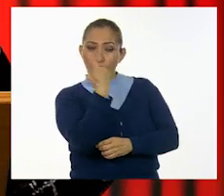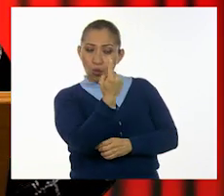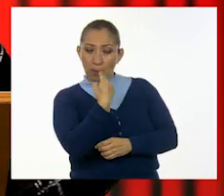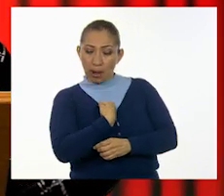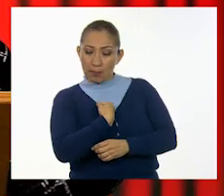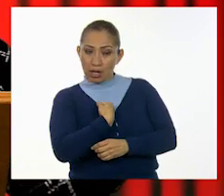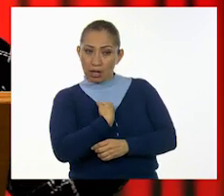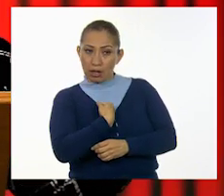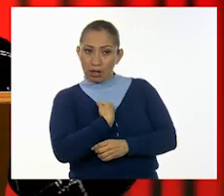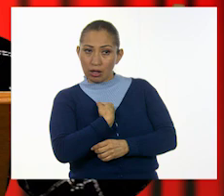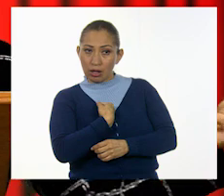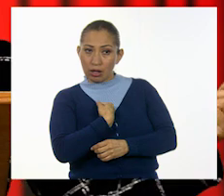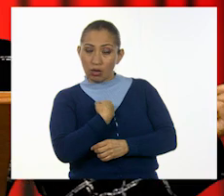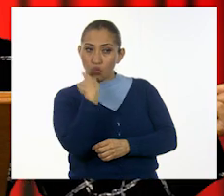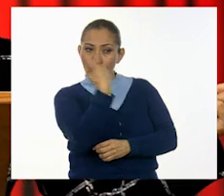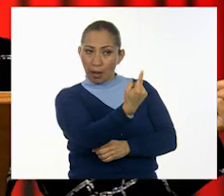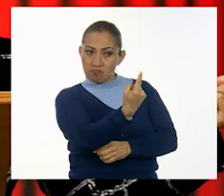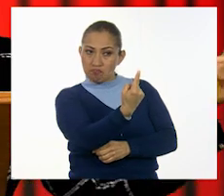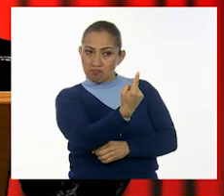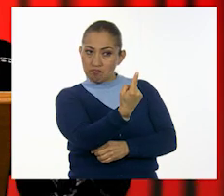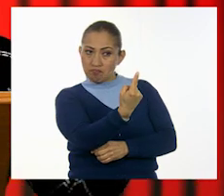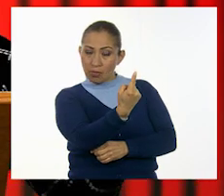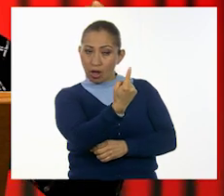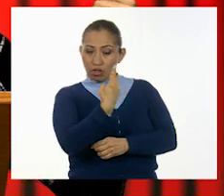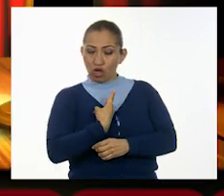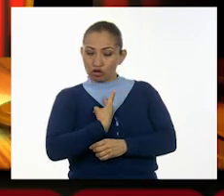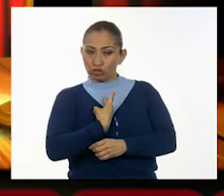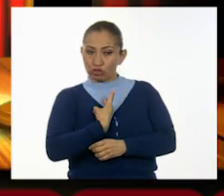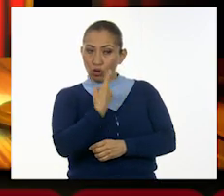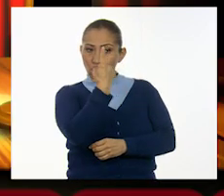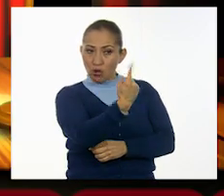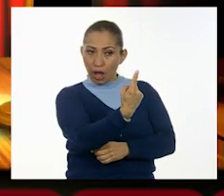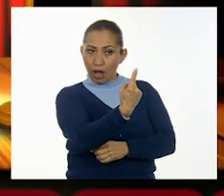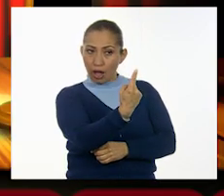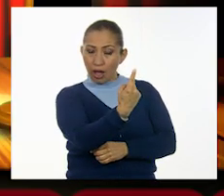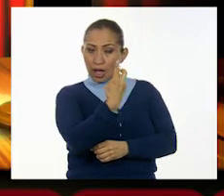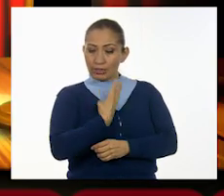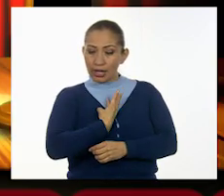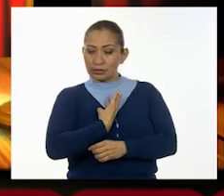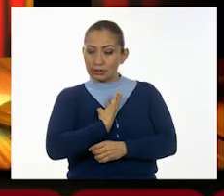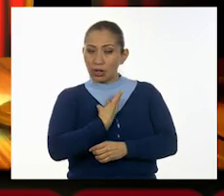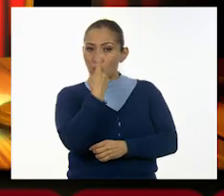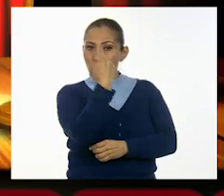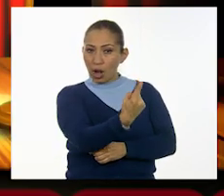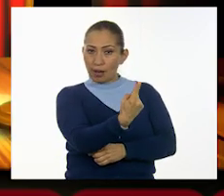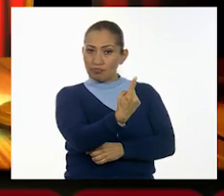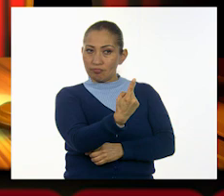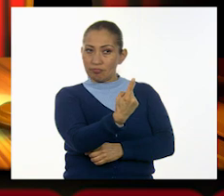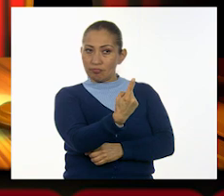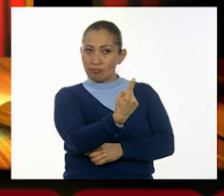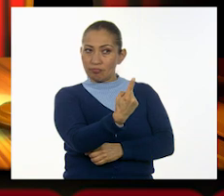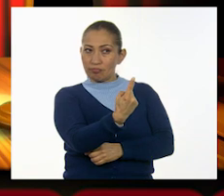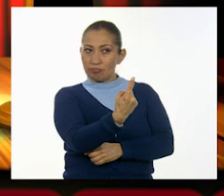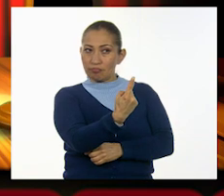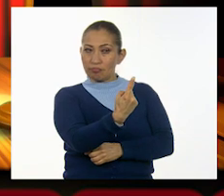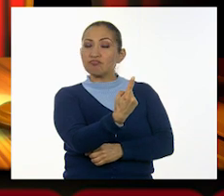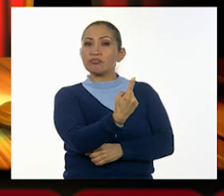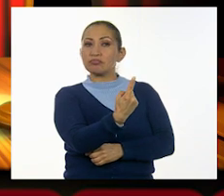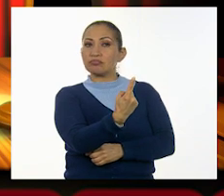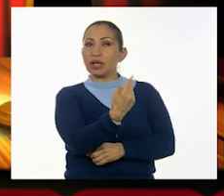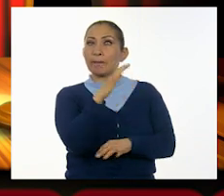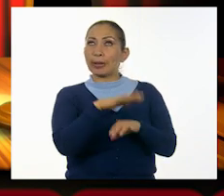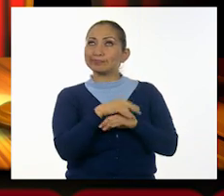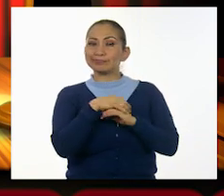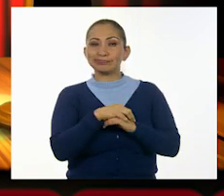mí, una para usted. 2 para mí, una para usted. 3 para mí, una para usted. ¿Qué le